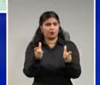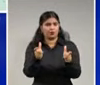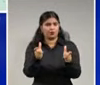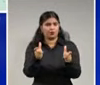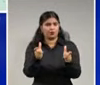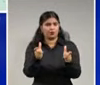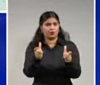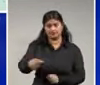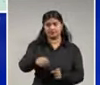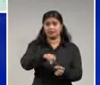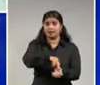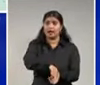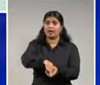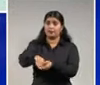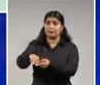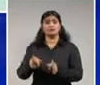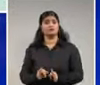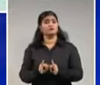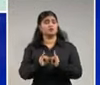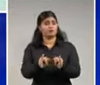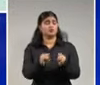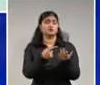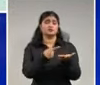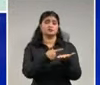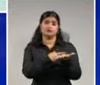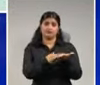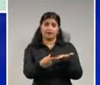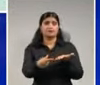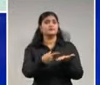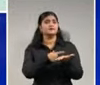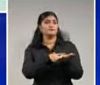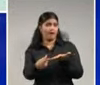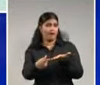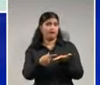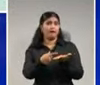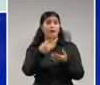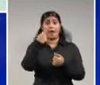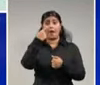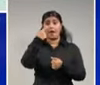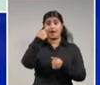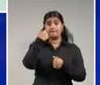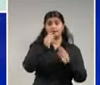por semana, también aquí se ve todavía un